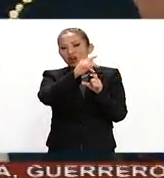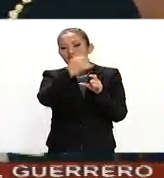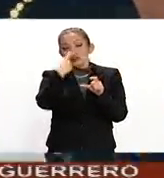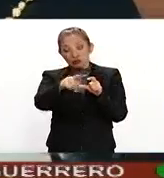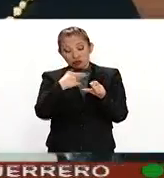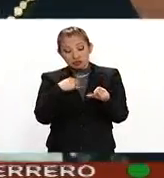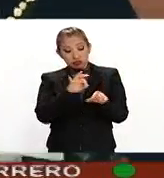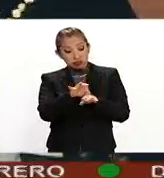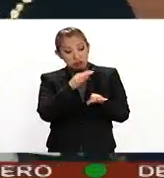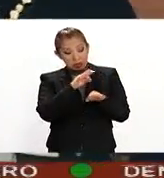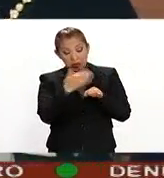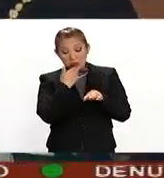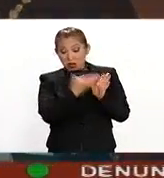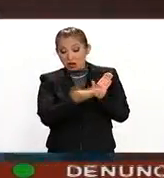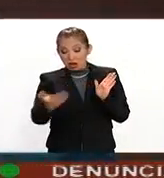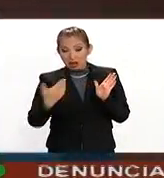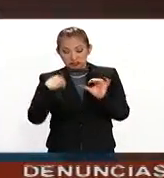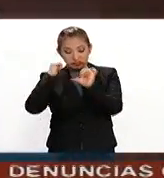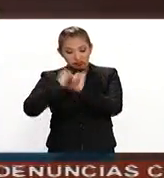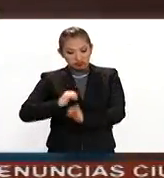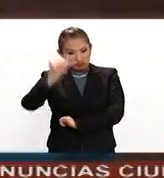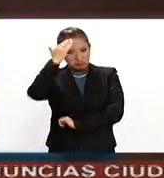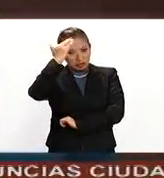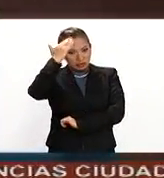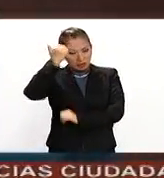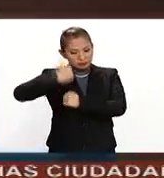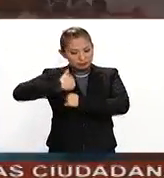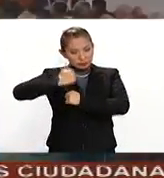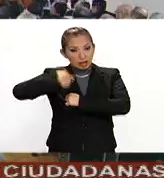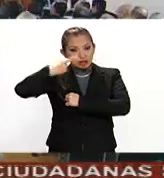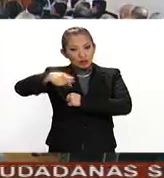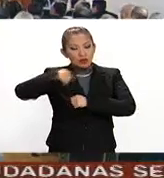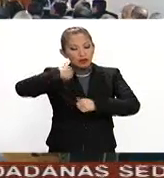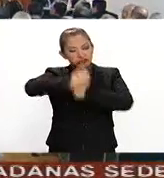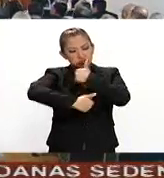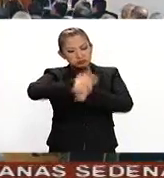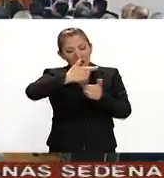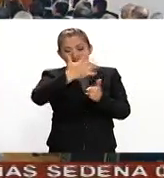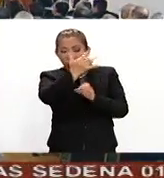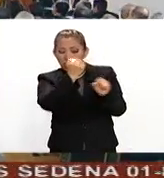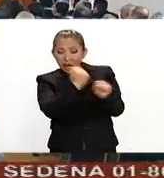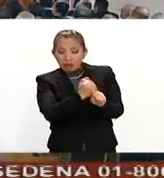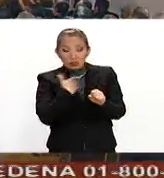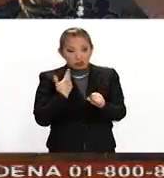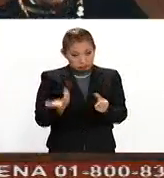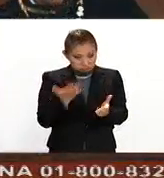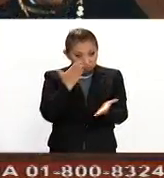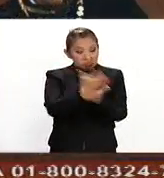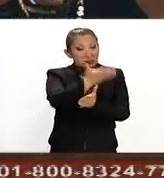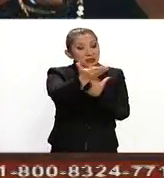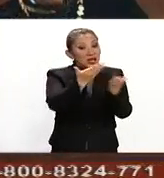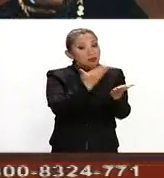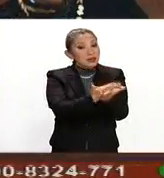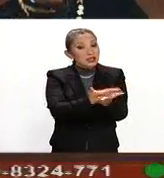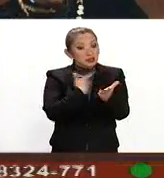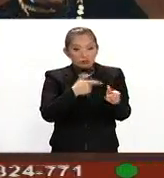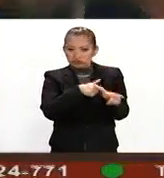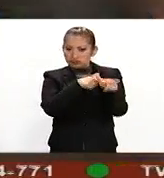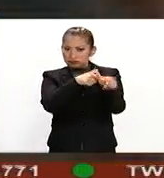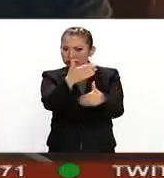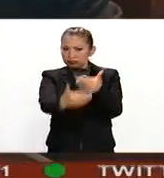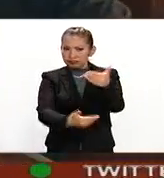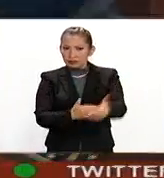su desempeño intachable al frente de las Fuerzas Armadas y su carrera militar de más de 50 años de servicio